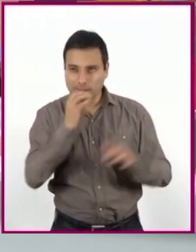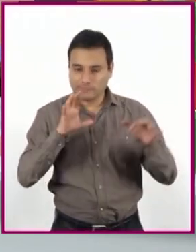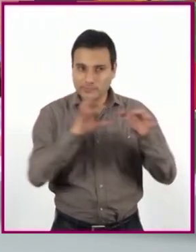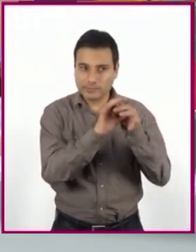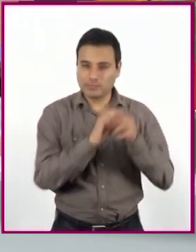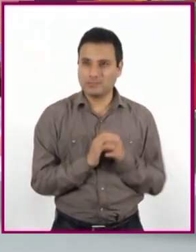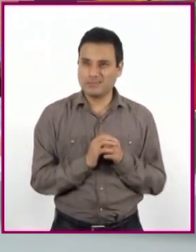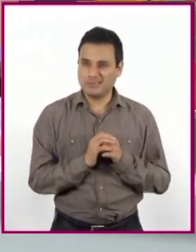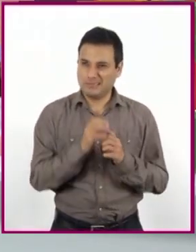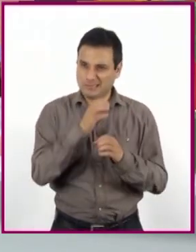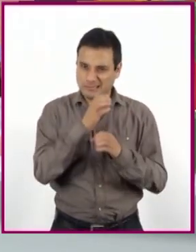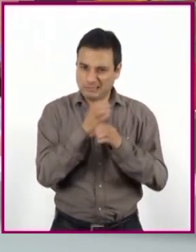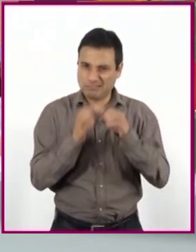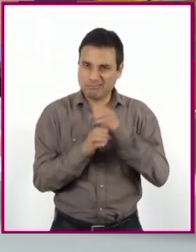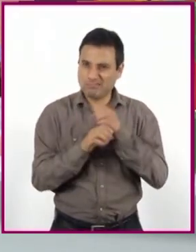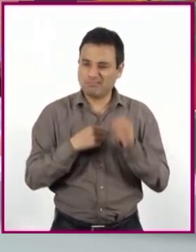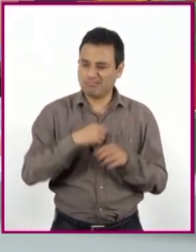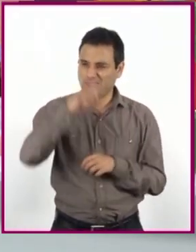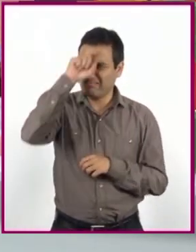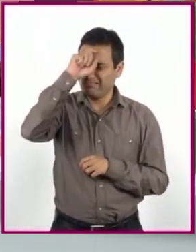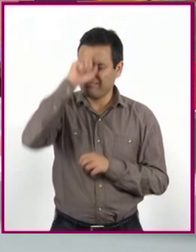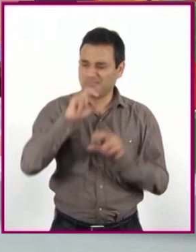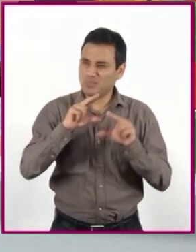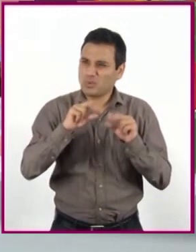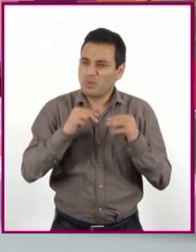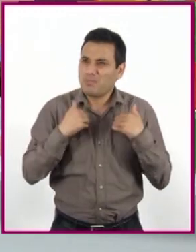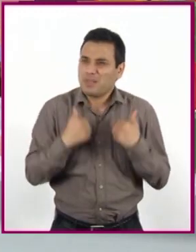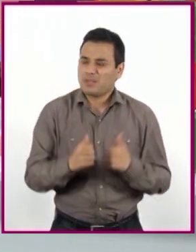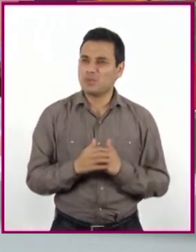que no entiendo, que no comprendo y no sé qué sean.